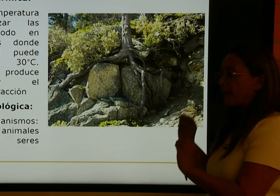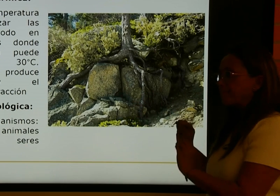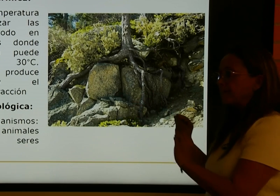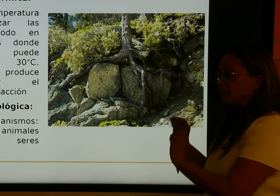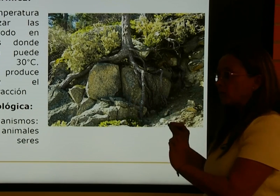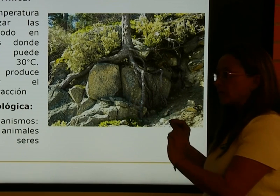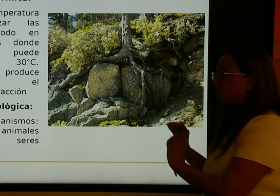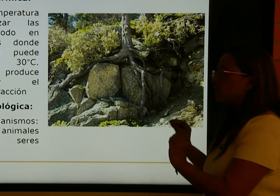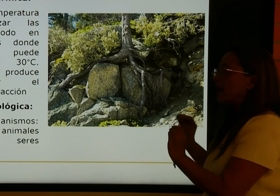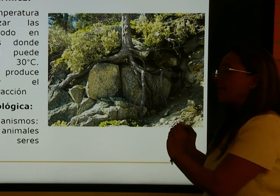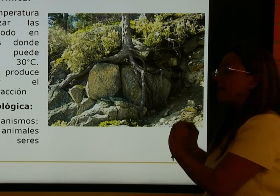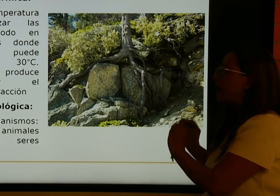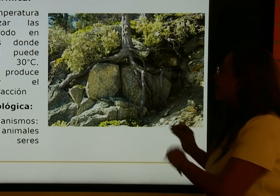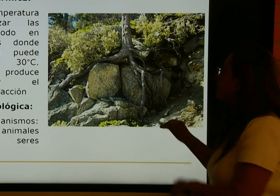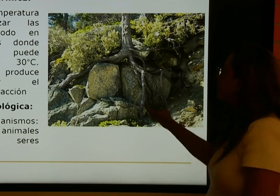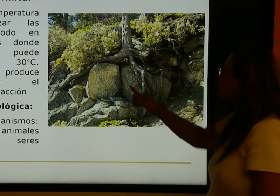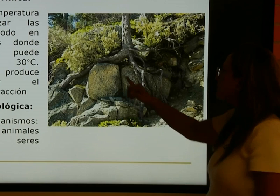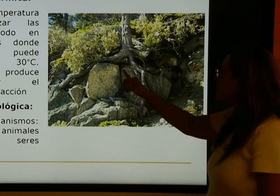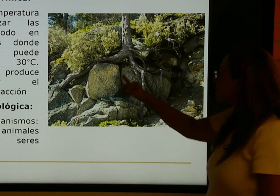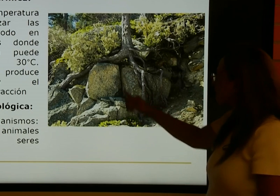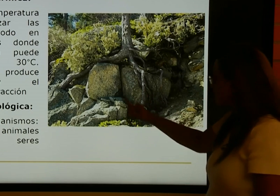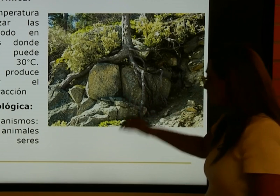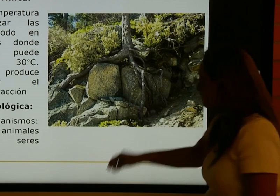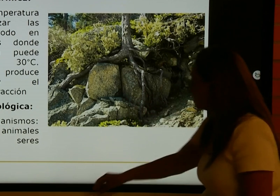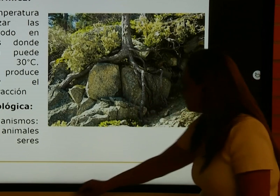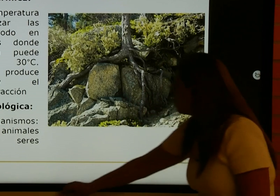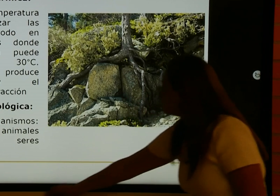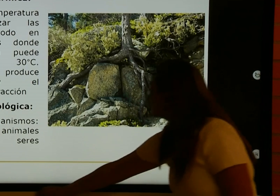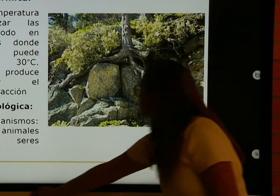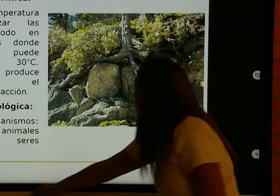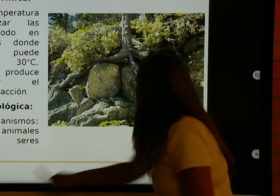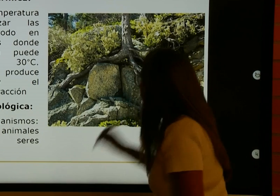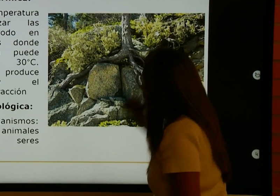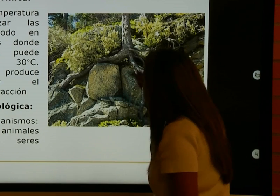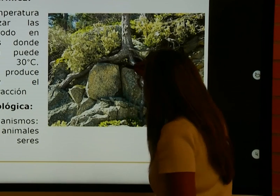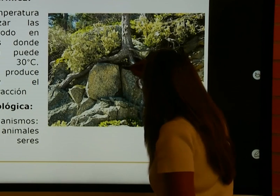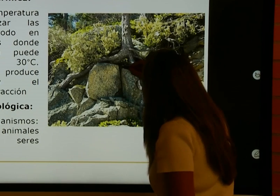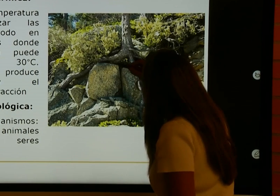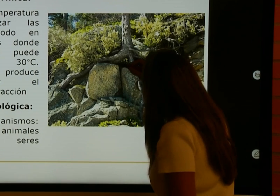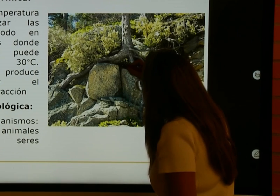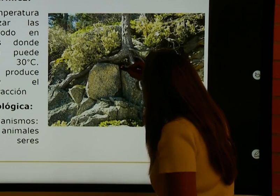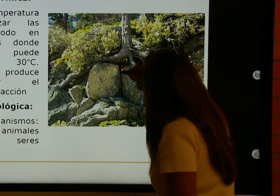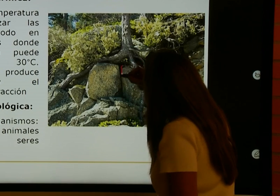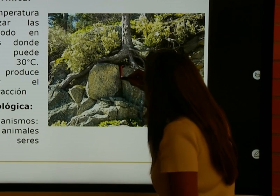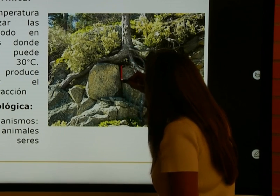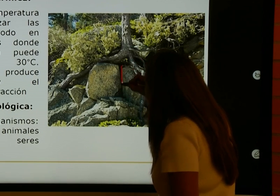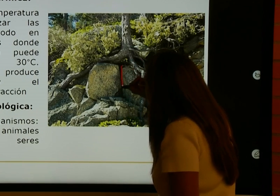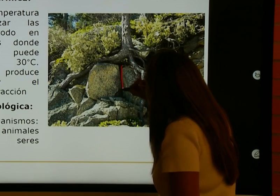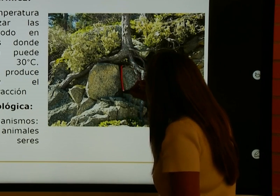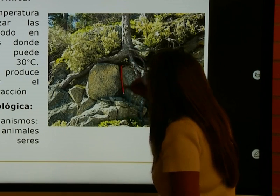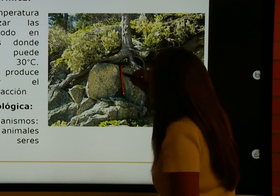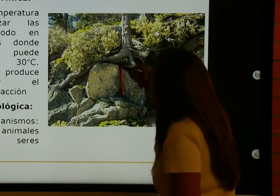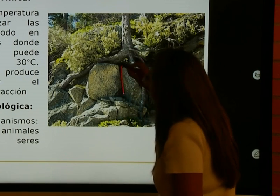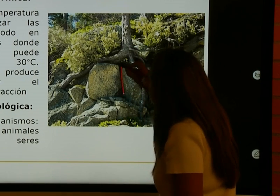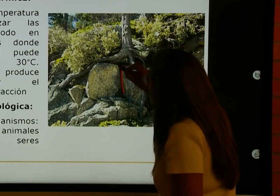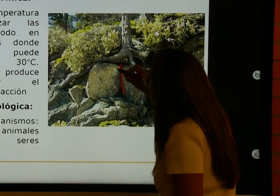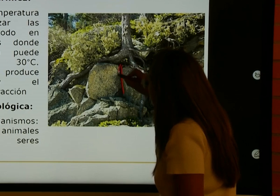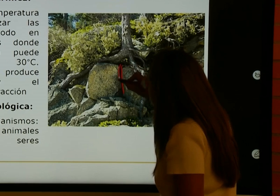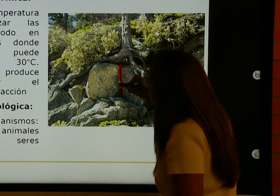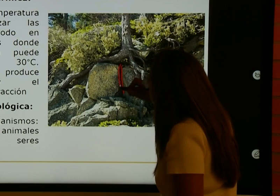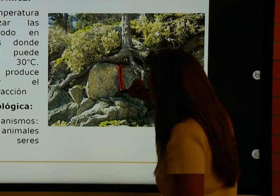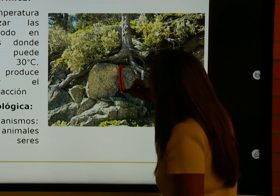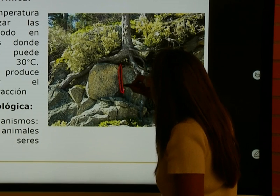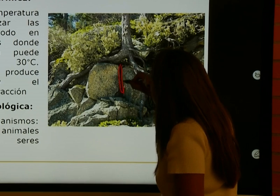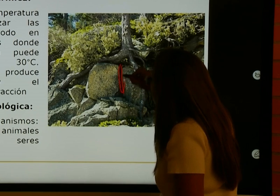la va meteorizando, o sea, va agrandando las diaclasas, como ustedes pueden ver aquí, la diaclasa no es simplemente una línea, sino que ya tiene